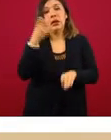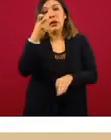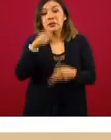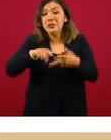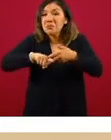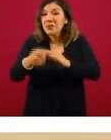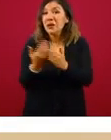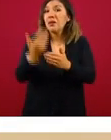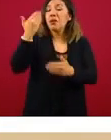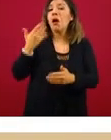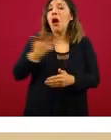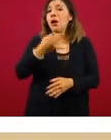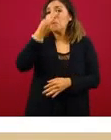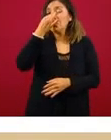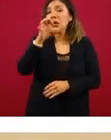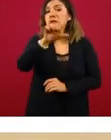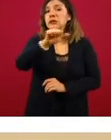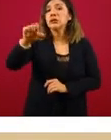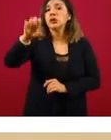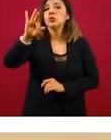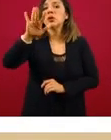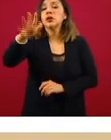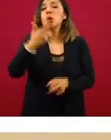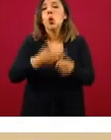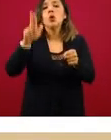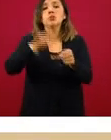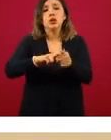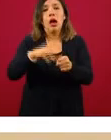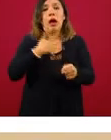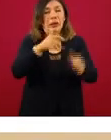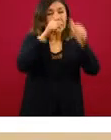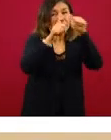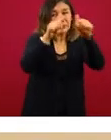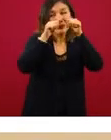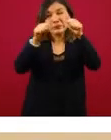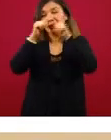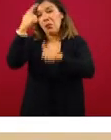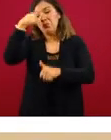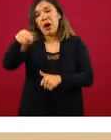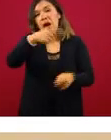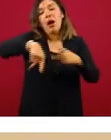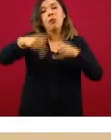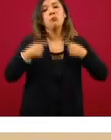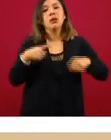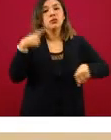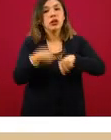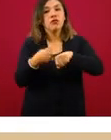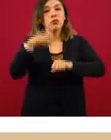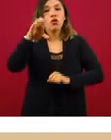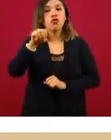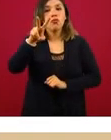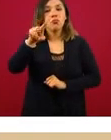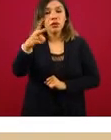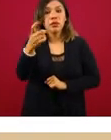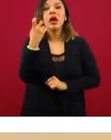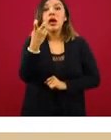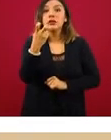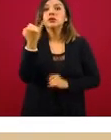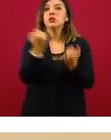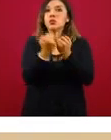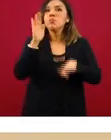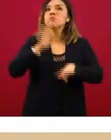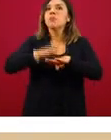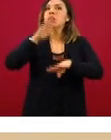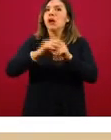inició solamente habían 645 unidades que eran las que se estaban utilizando para atender a pacientes COVID, y vemos cómo también la tendencia